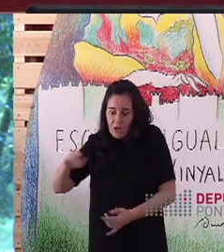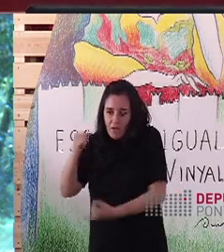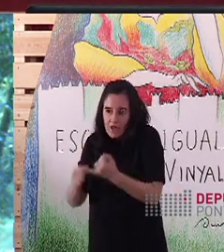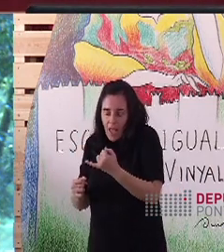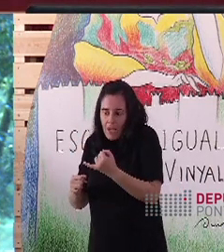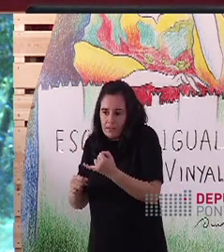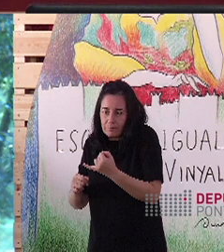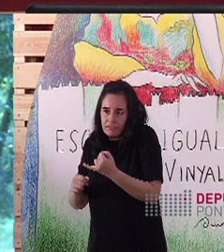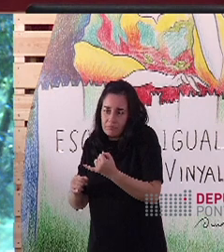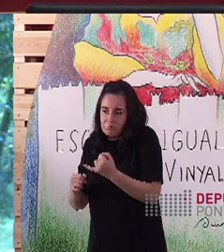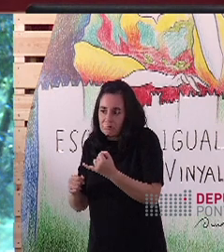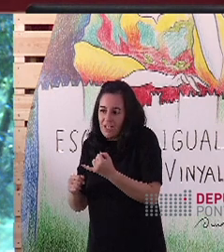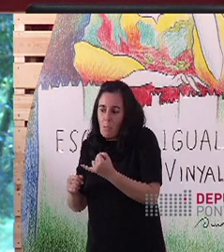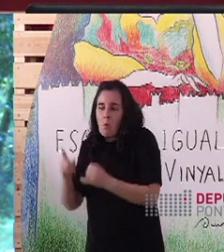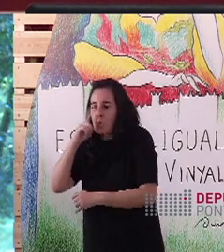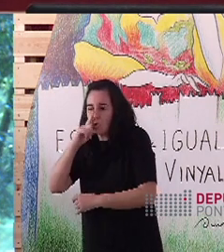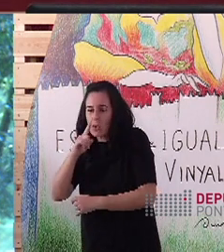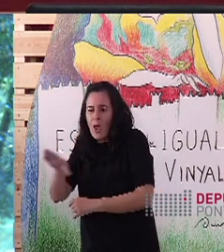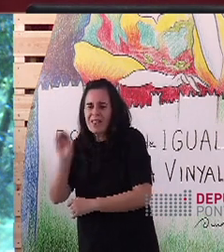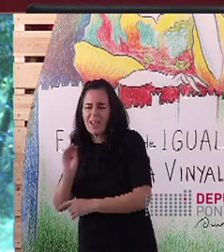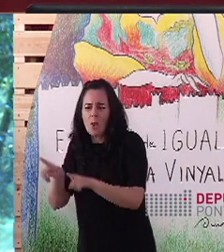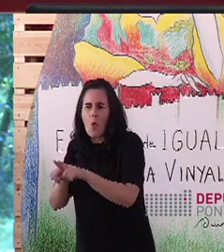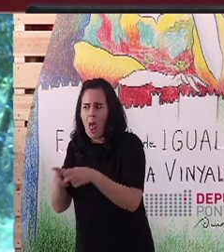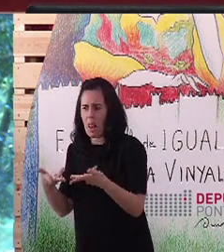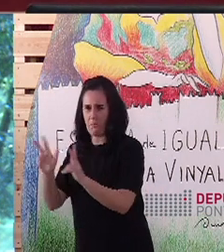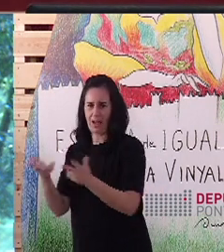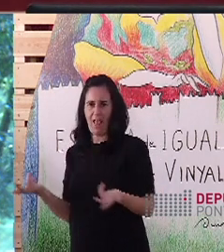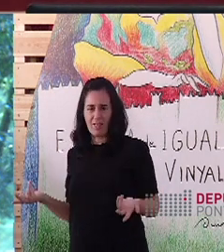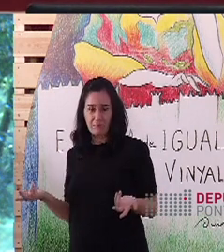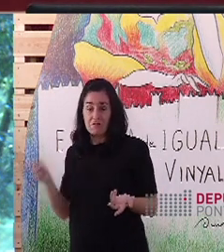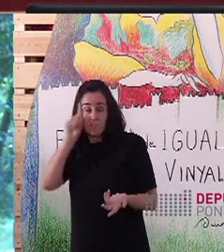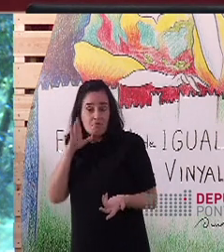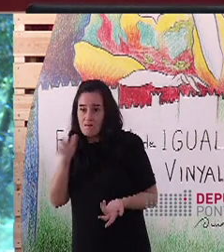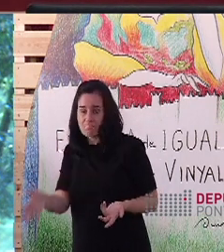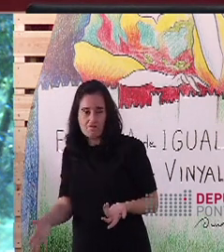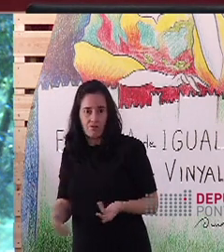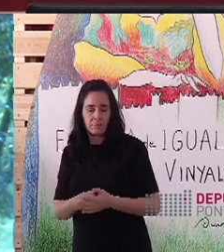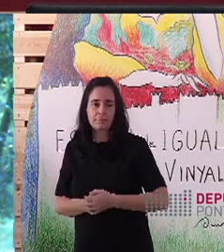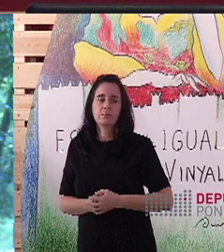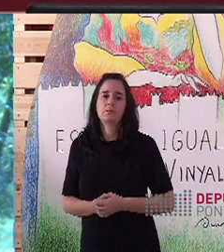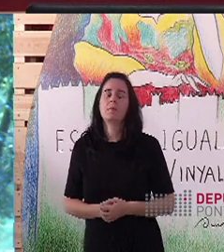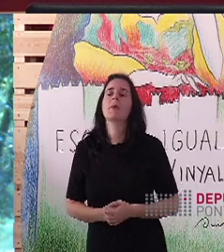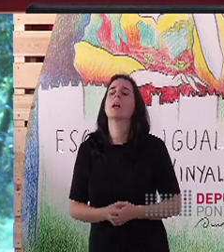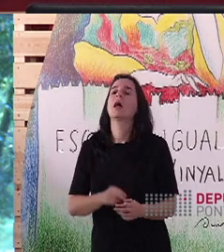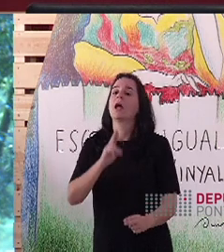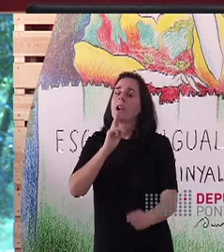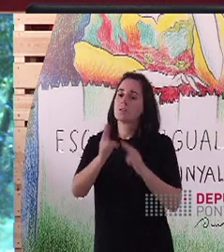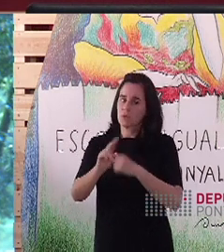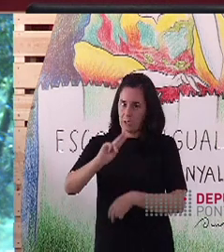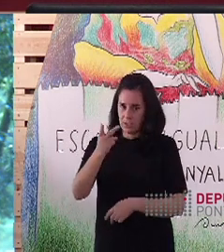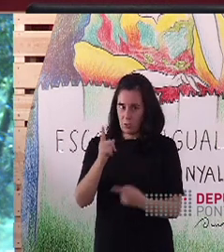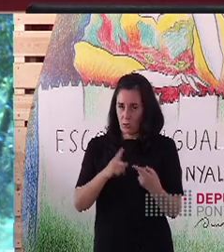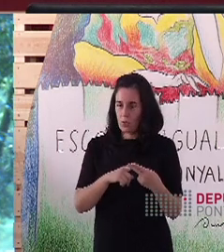entender la prostitución como un acto de libertad. La segunda respuesta tiene que ver